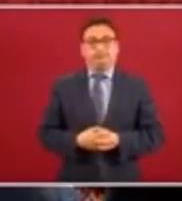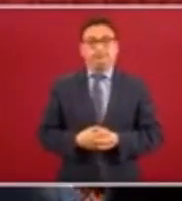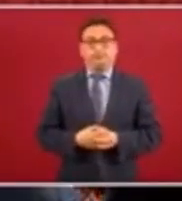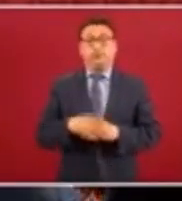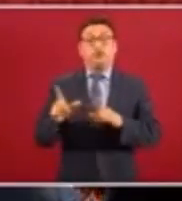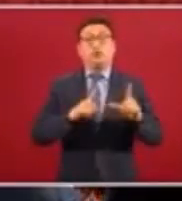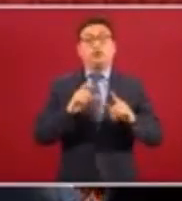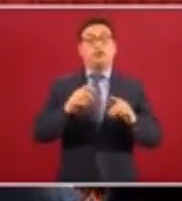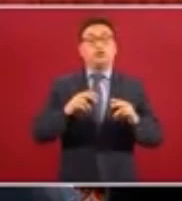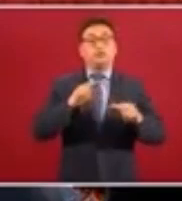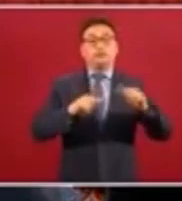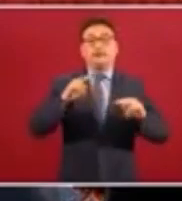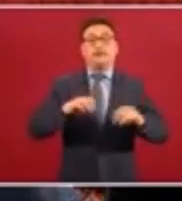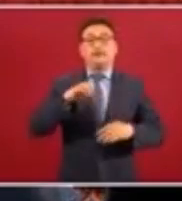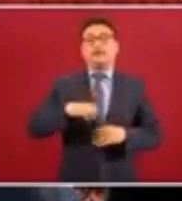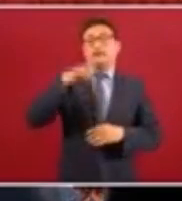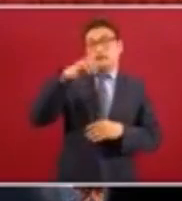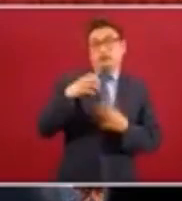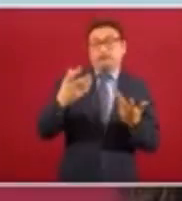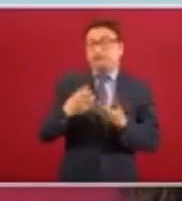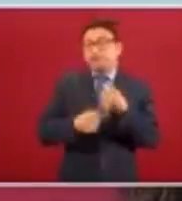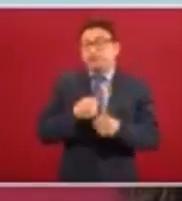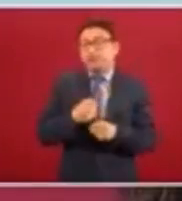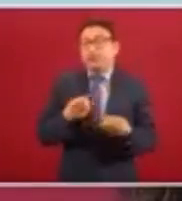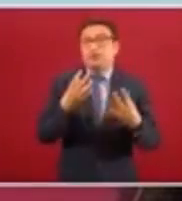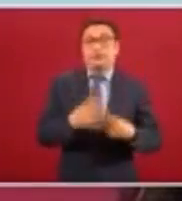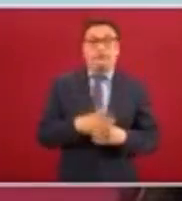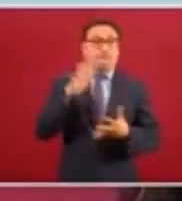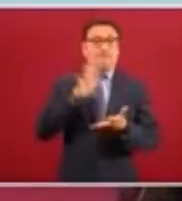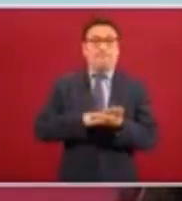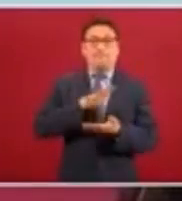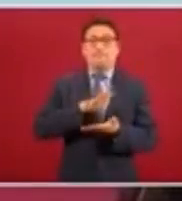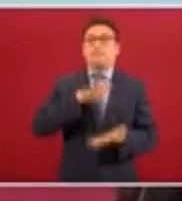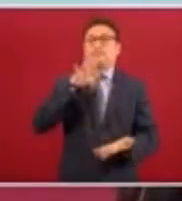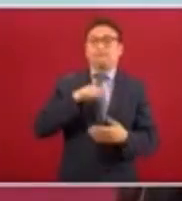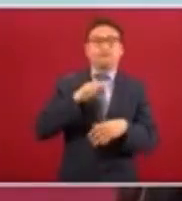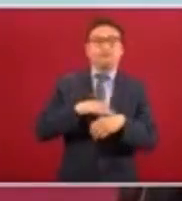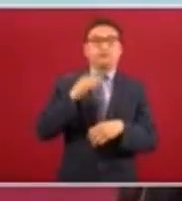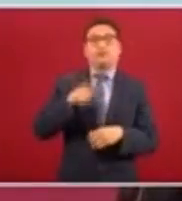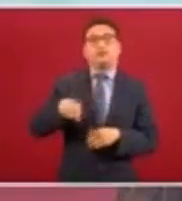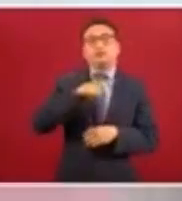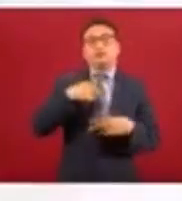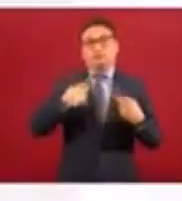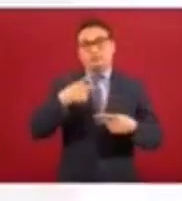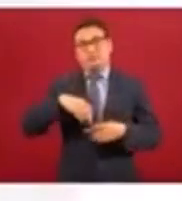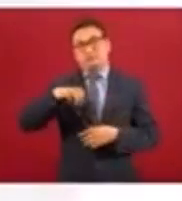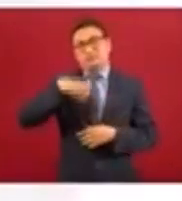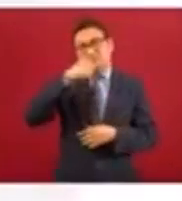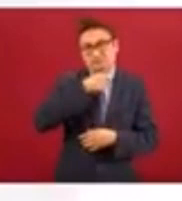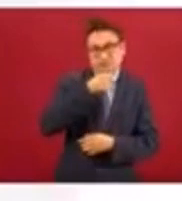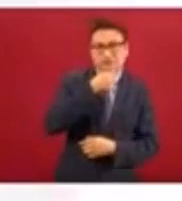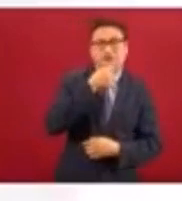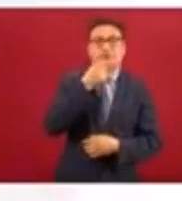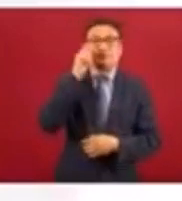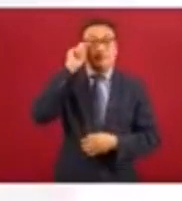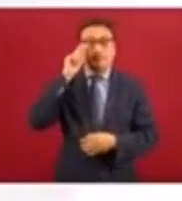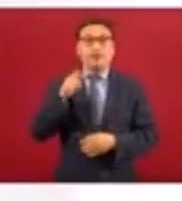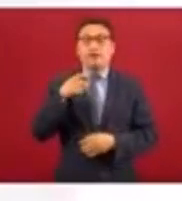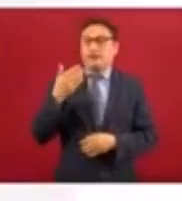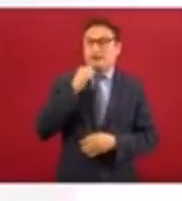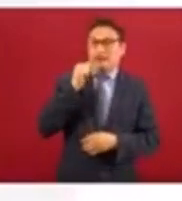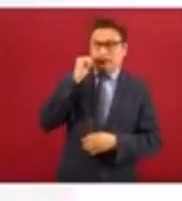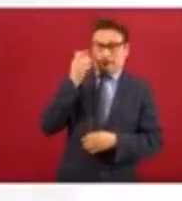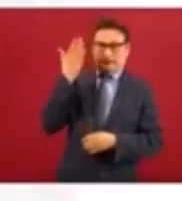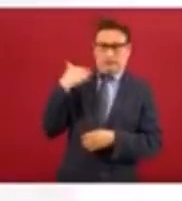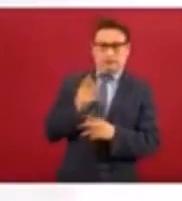La distribución de edad es la esperada, donde tenemos un predominio de las personas adultas mayores, y ayer comentábamos sobre